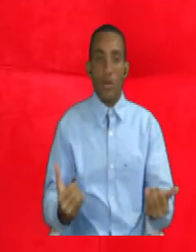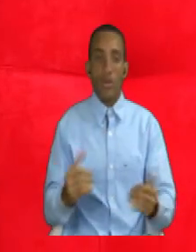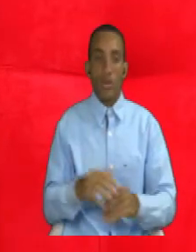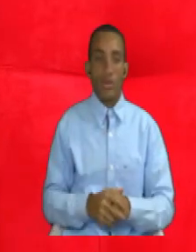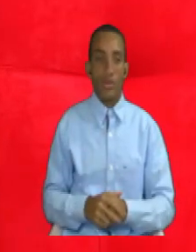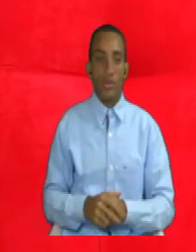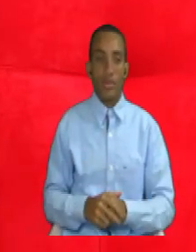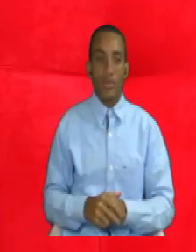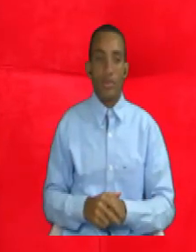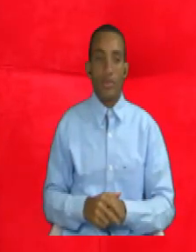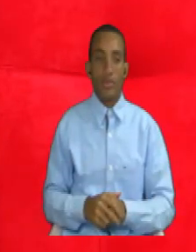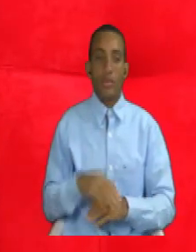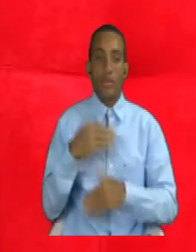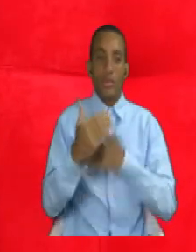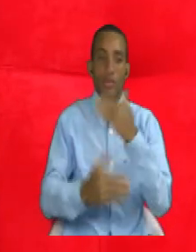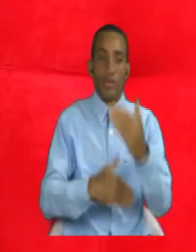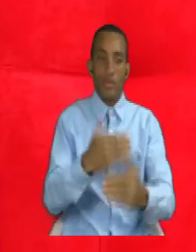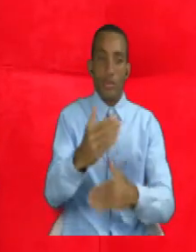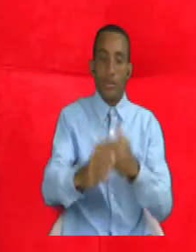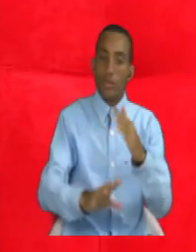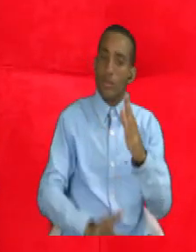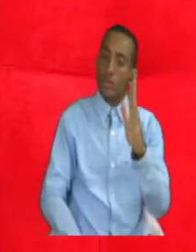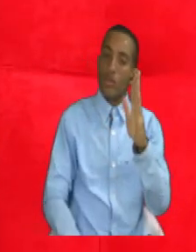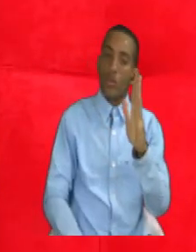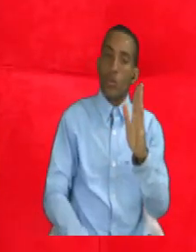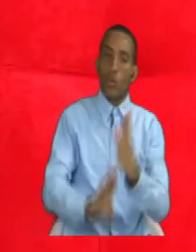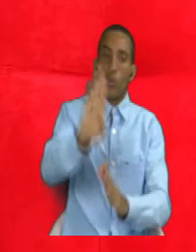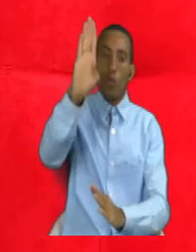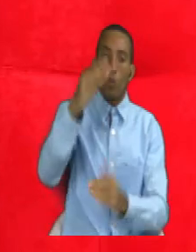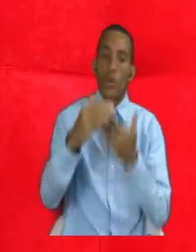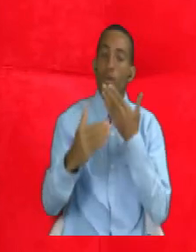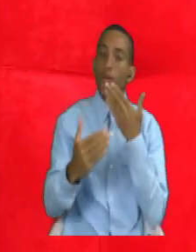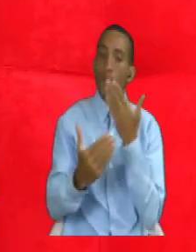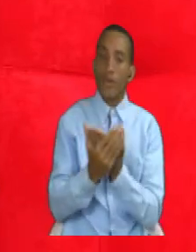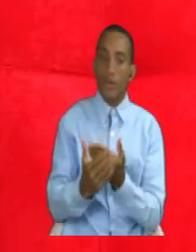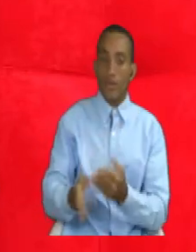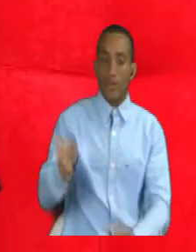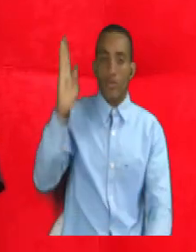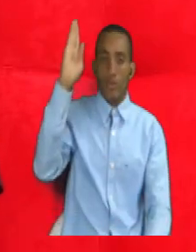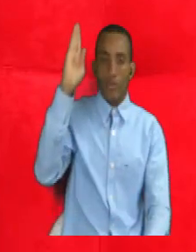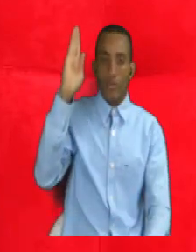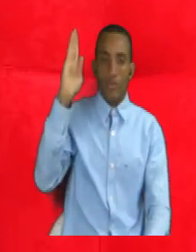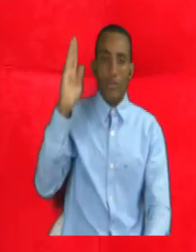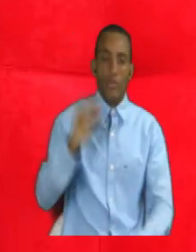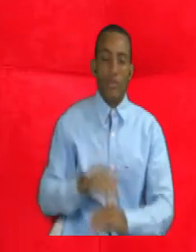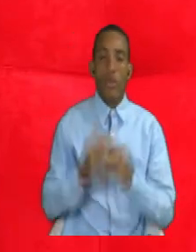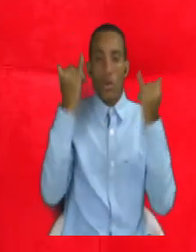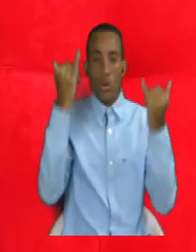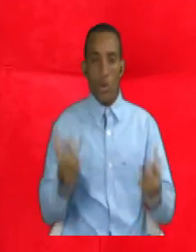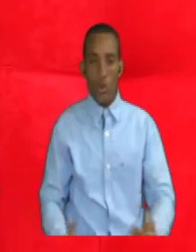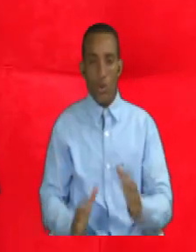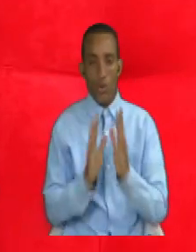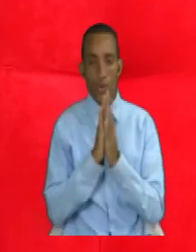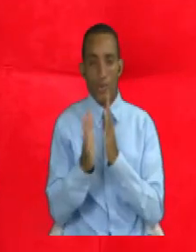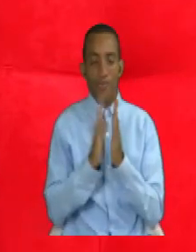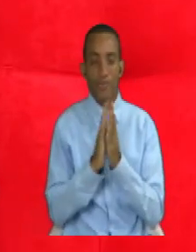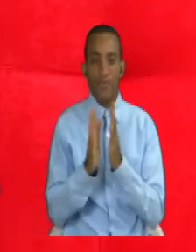pues hemos evolucionado con esta canción muchísimo, gracias a Dios. Hoy preciso